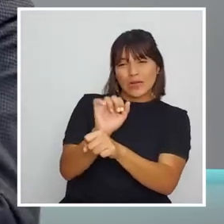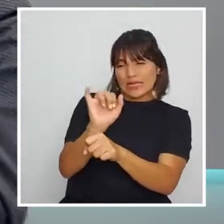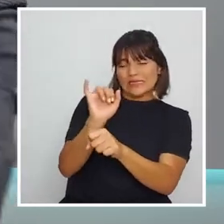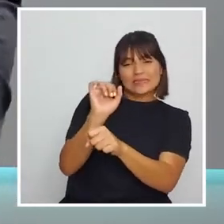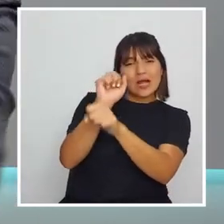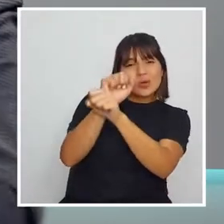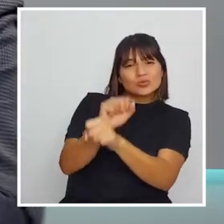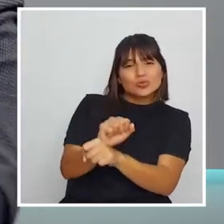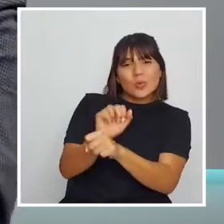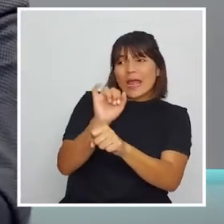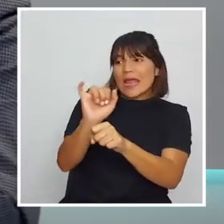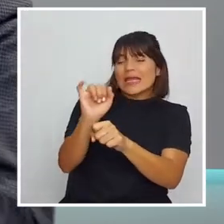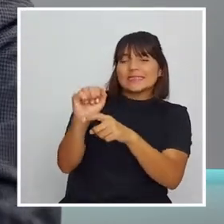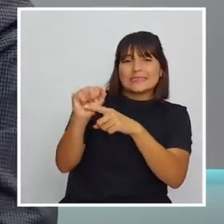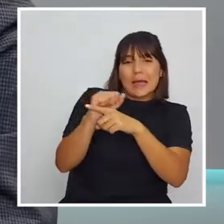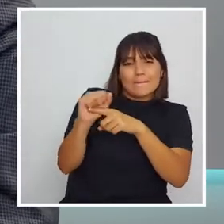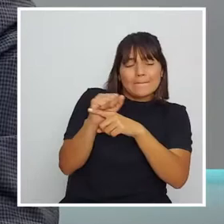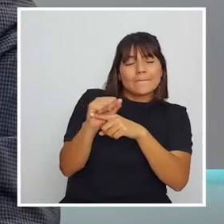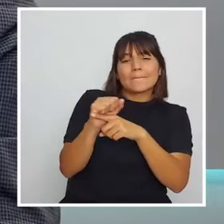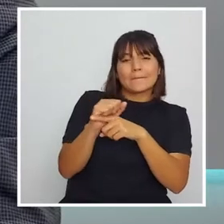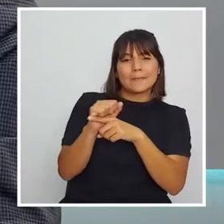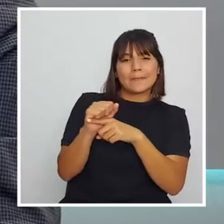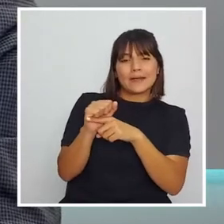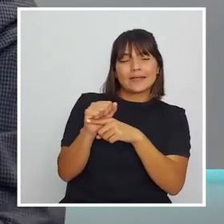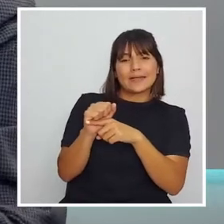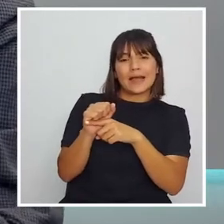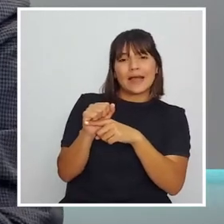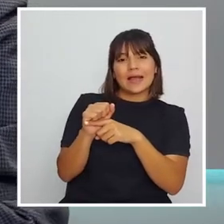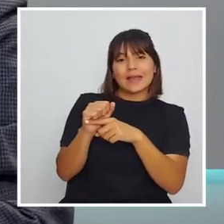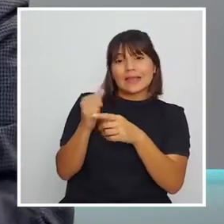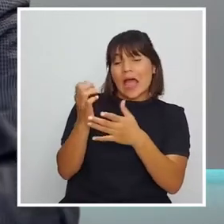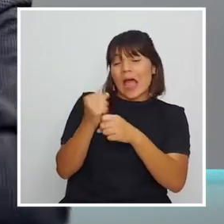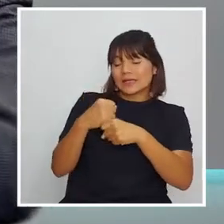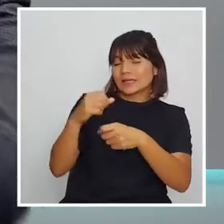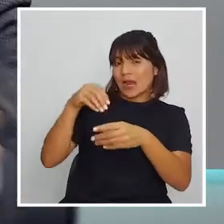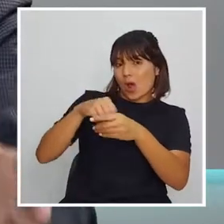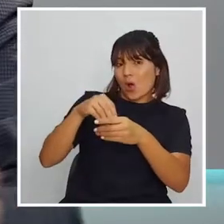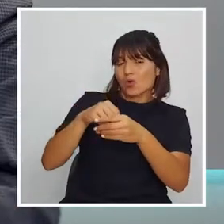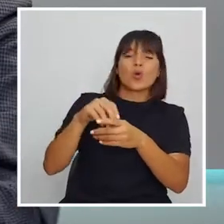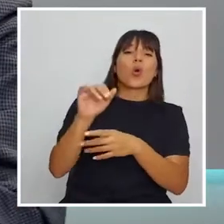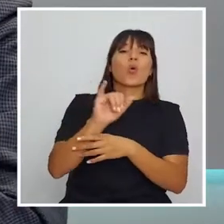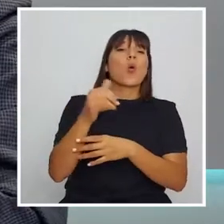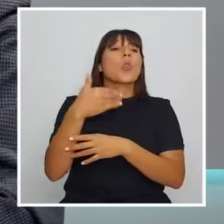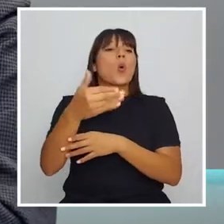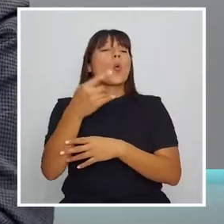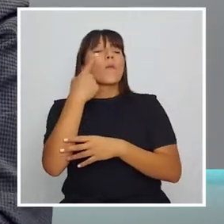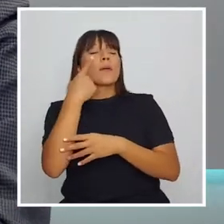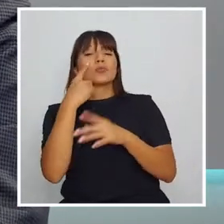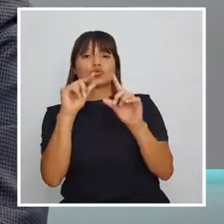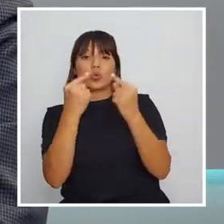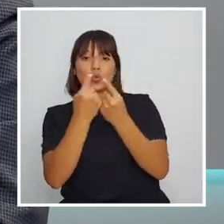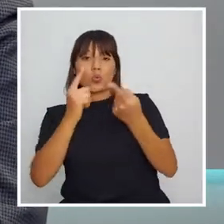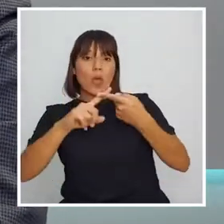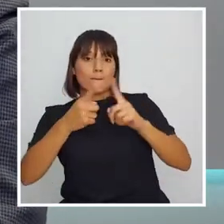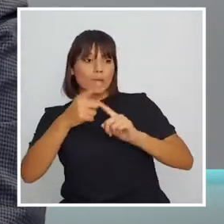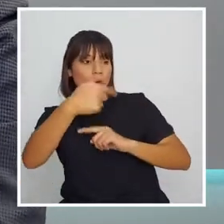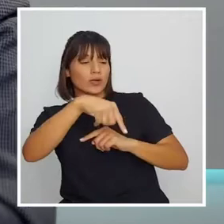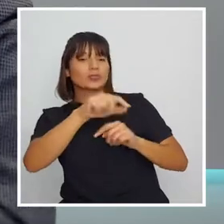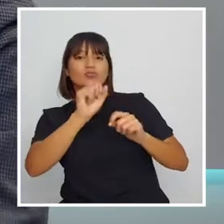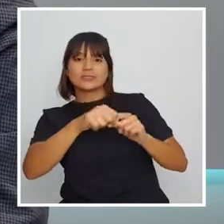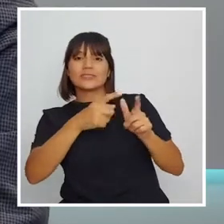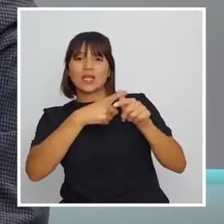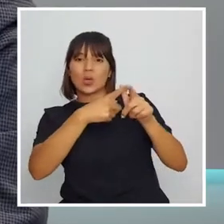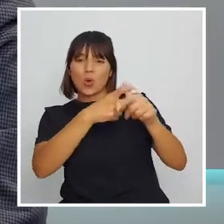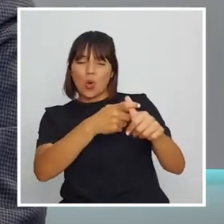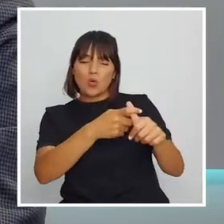costumbre, ese ejercicio de hacer ahorro. Exactamente igual como cuando me uno a un grupo de amigos que sí corren con